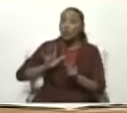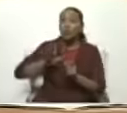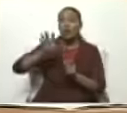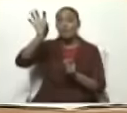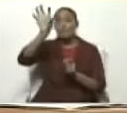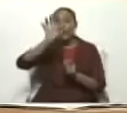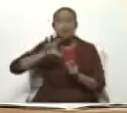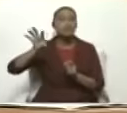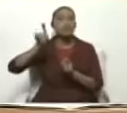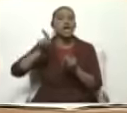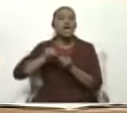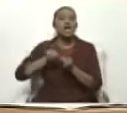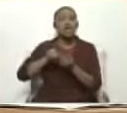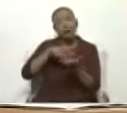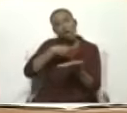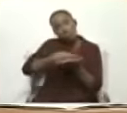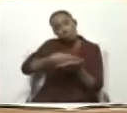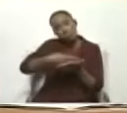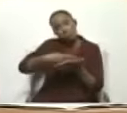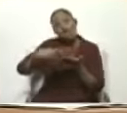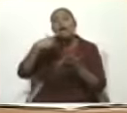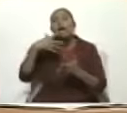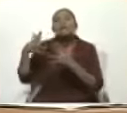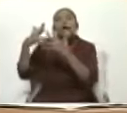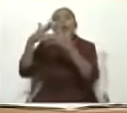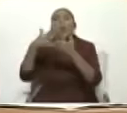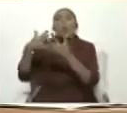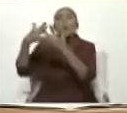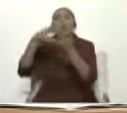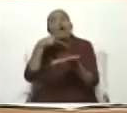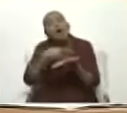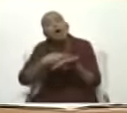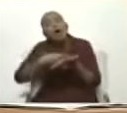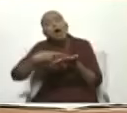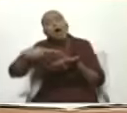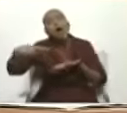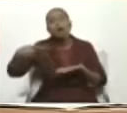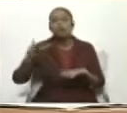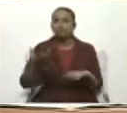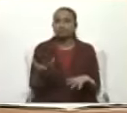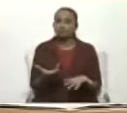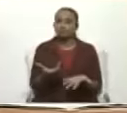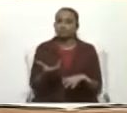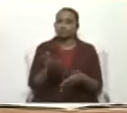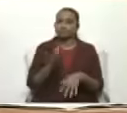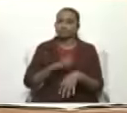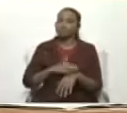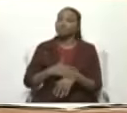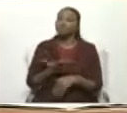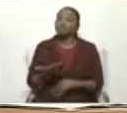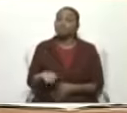no dejan que los aviones nuestros aterricen en esos países. O no nos dejan poner combustible en esos países.